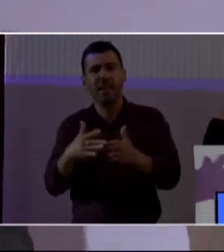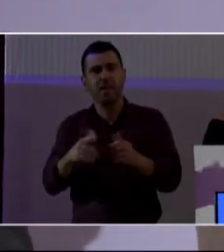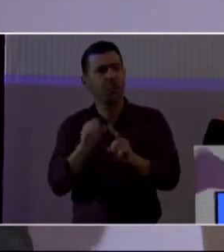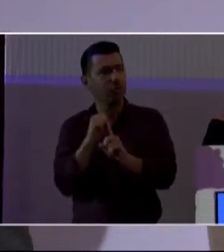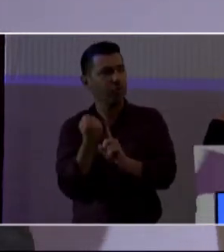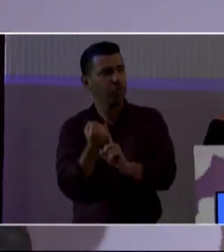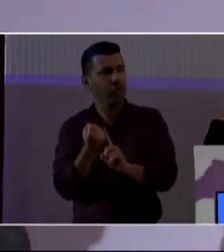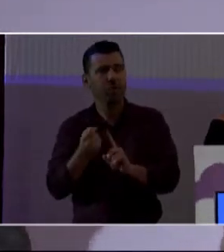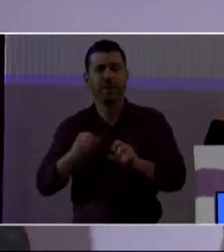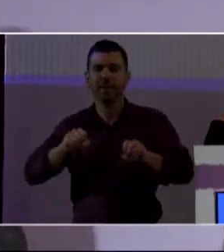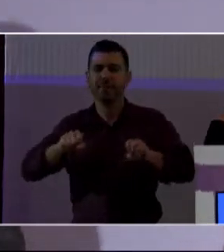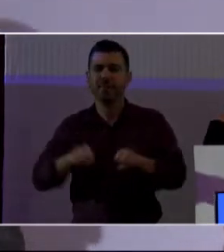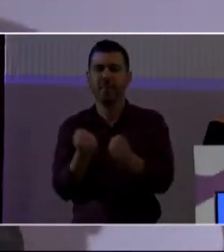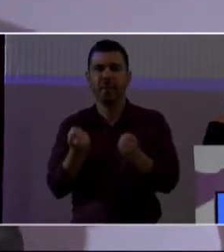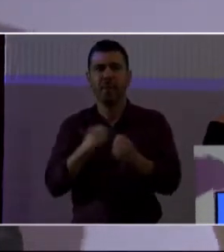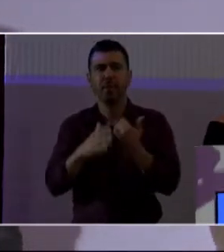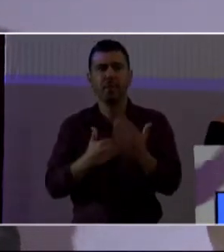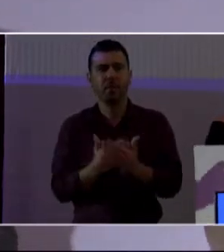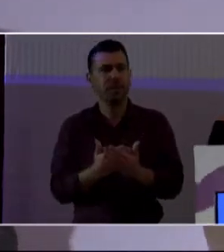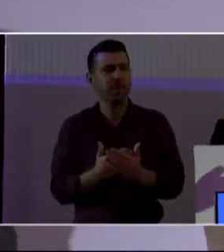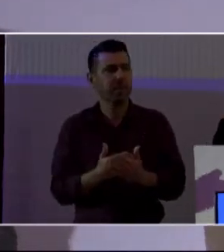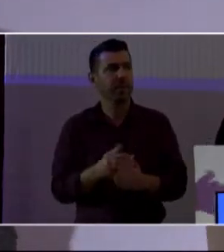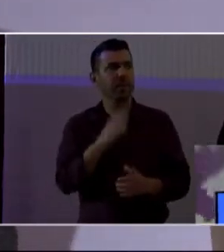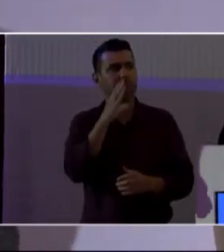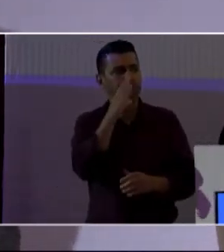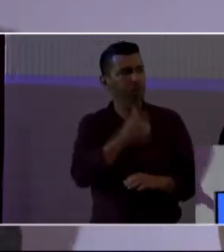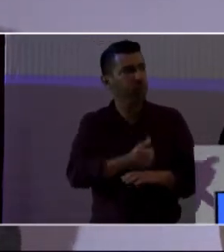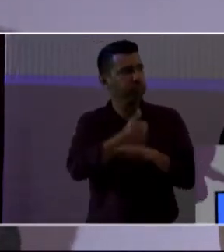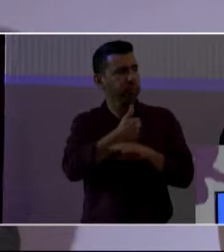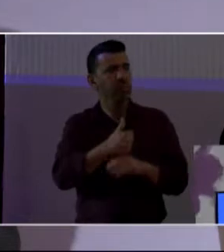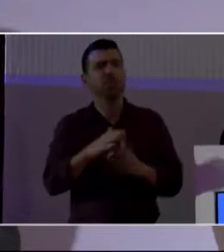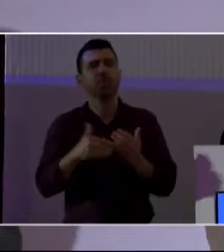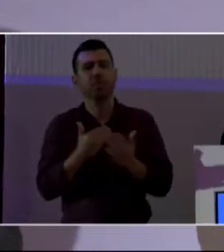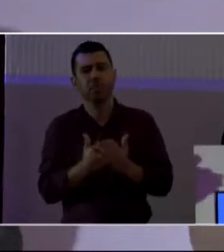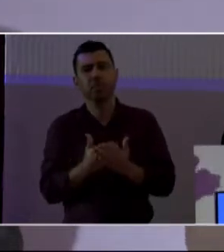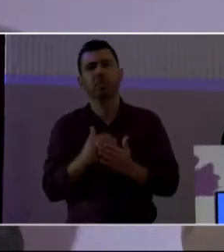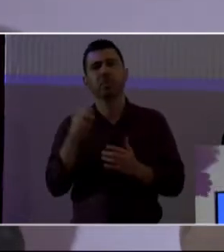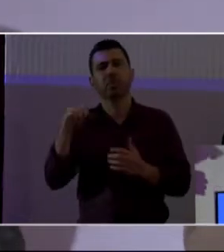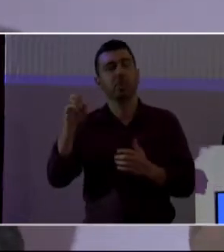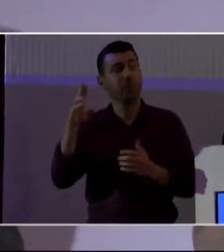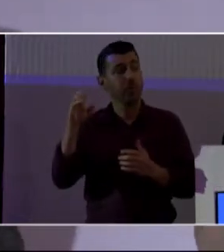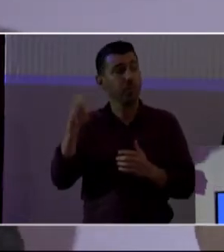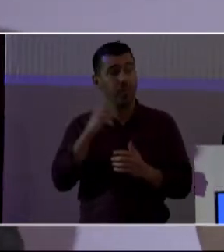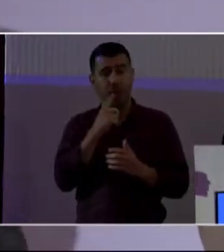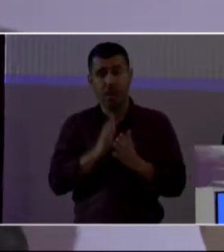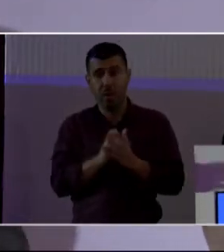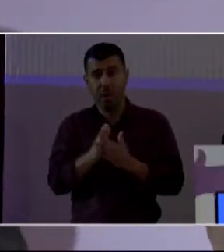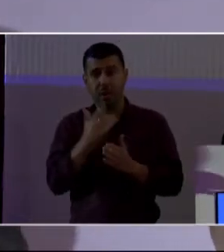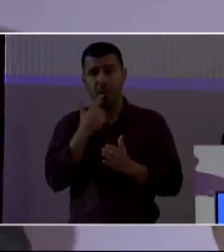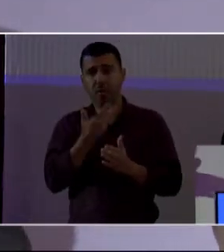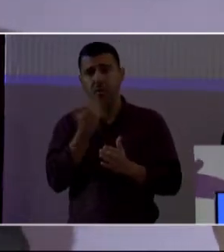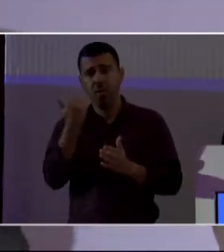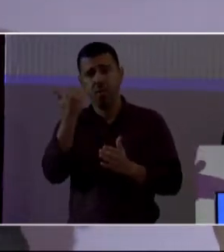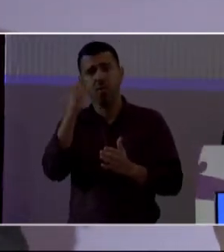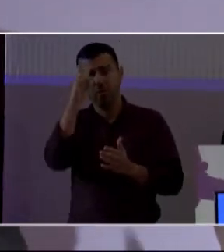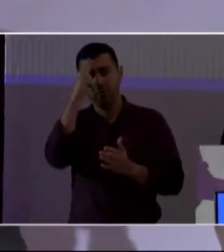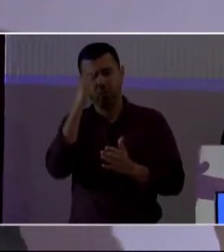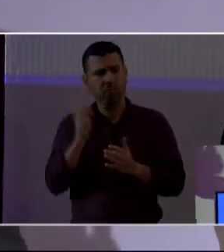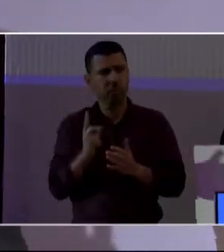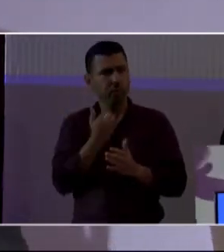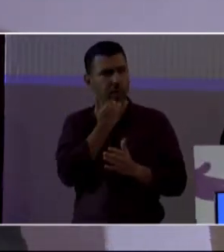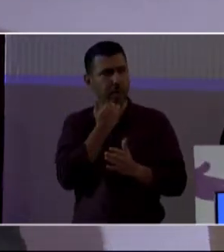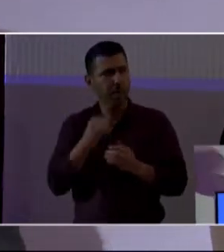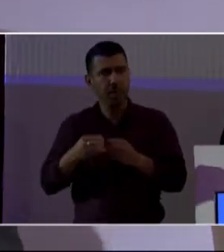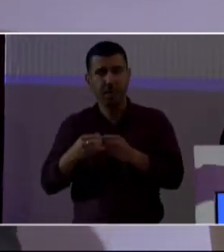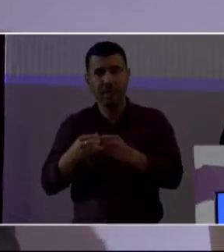construir. Y creo que el camarada Manuel no se equivocaba al plantear eso, porque hoy vemos que el daño en el tejido social